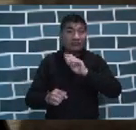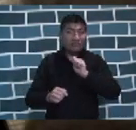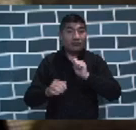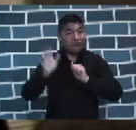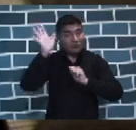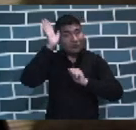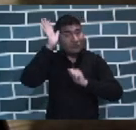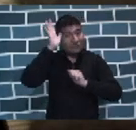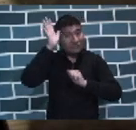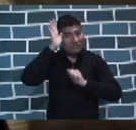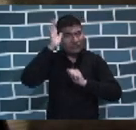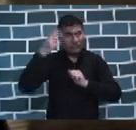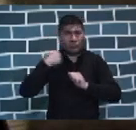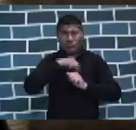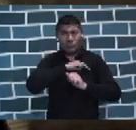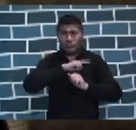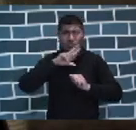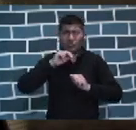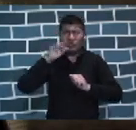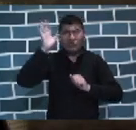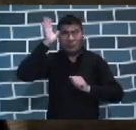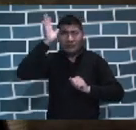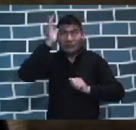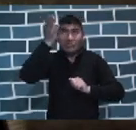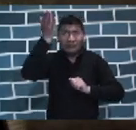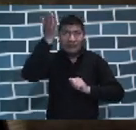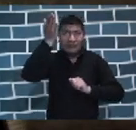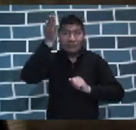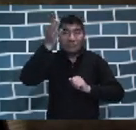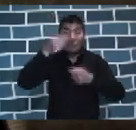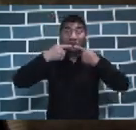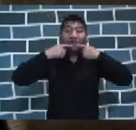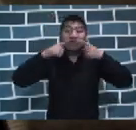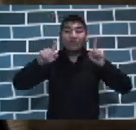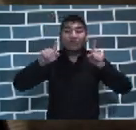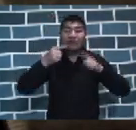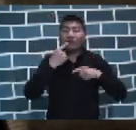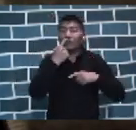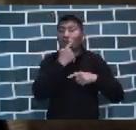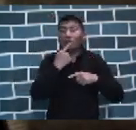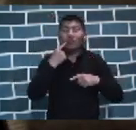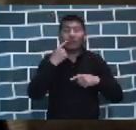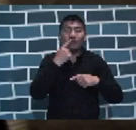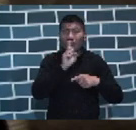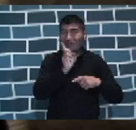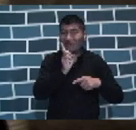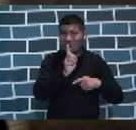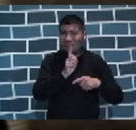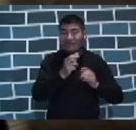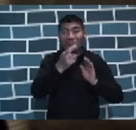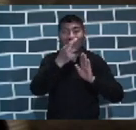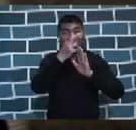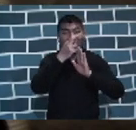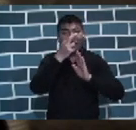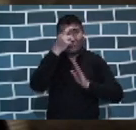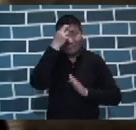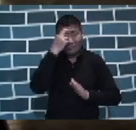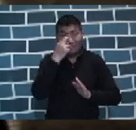nosotros no decimos padre porque lo pronunciamos con los labios romanos